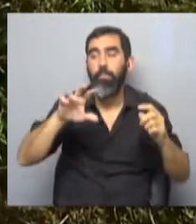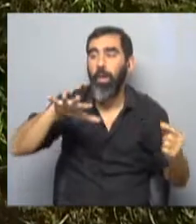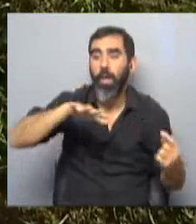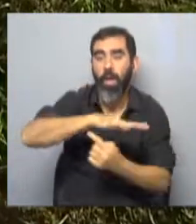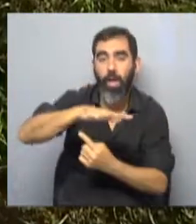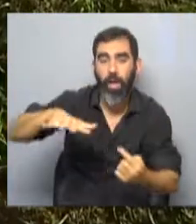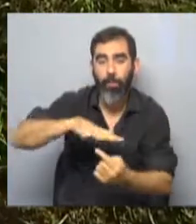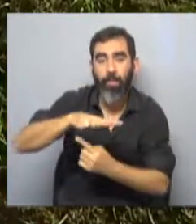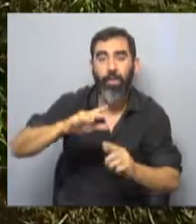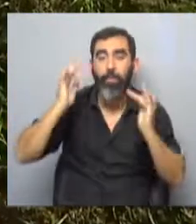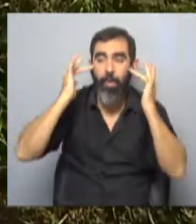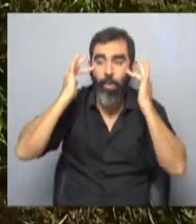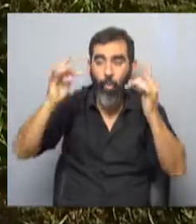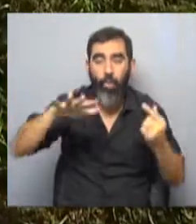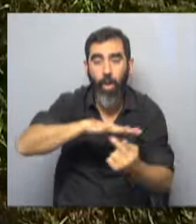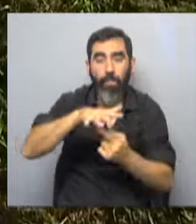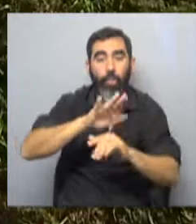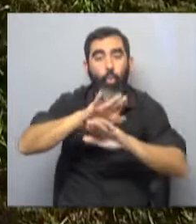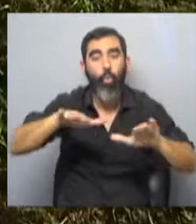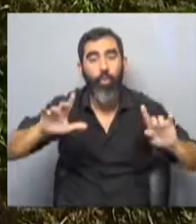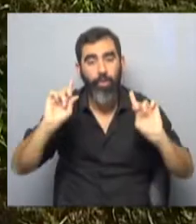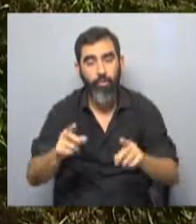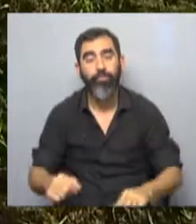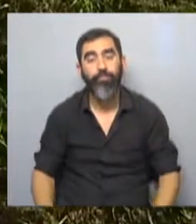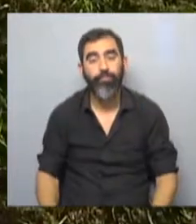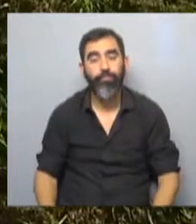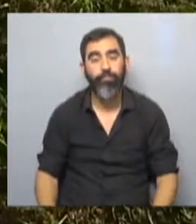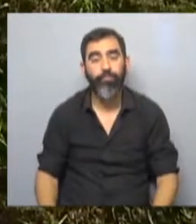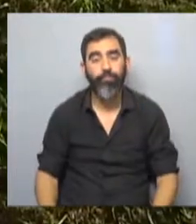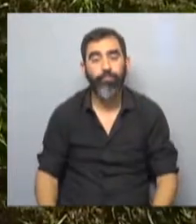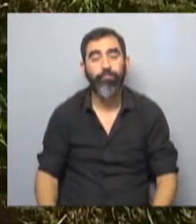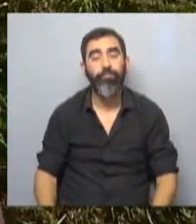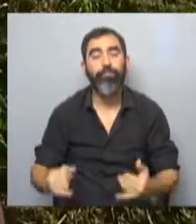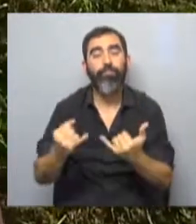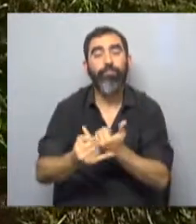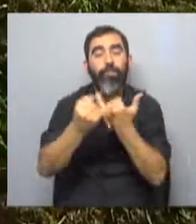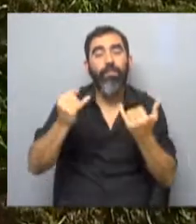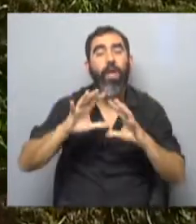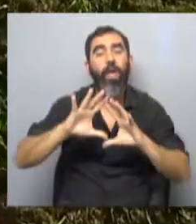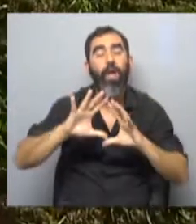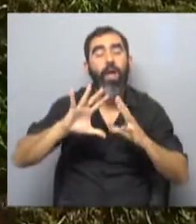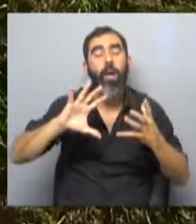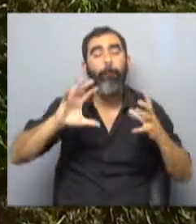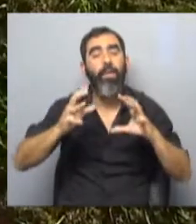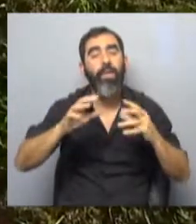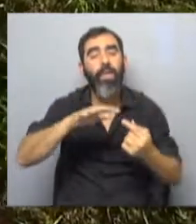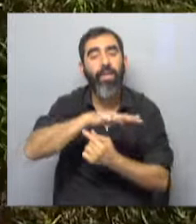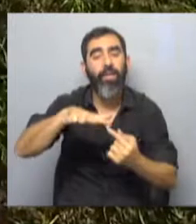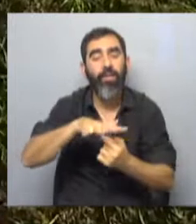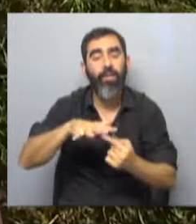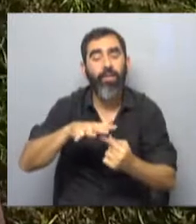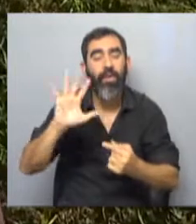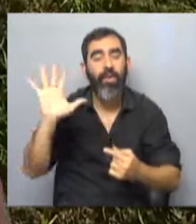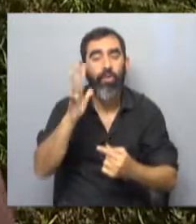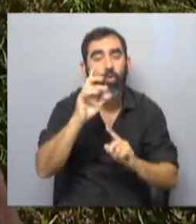y también desde la educación ambiental con los más chicos contar los primero en el marco del día del medio ambiente del trabajo en el interior del país y después pasamos a